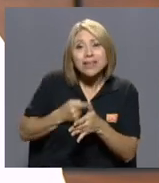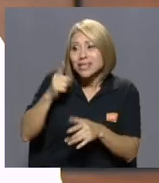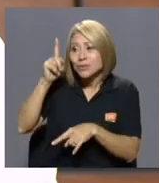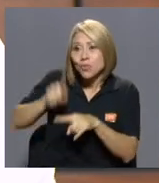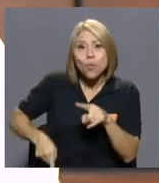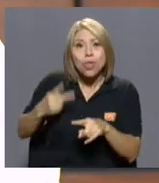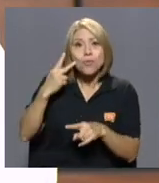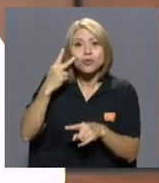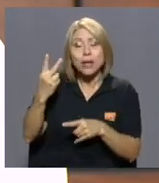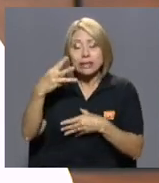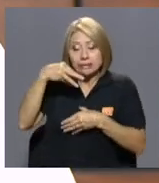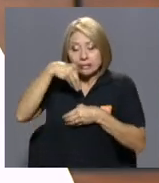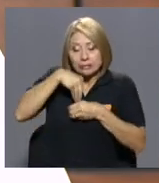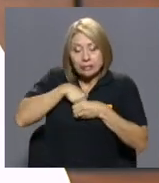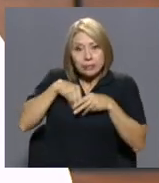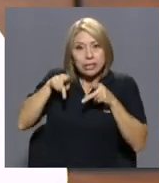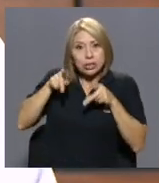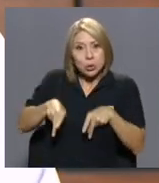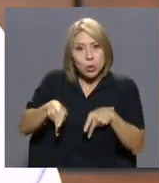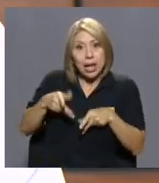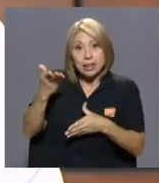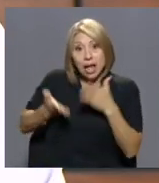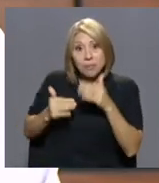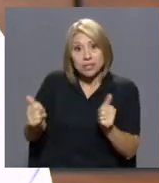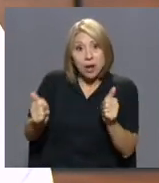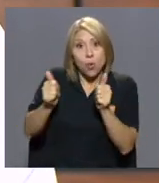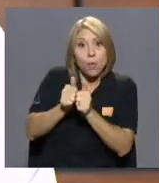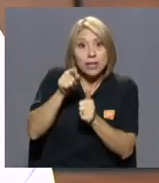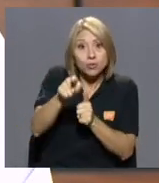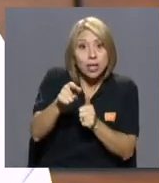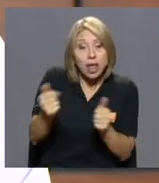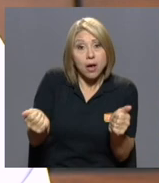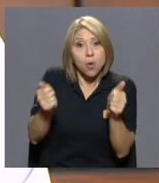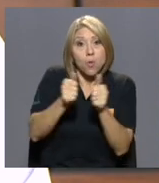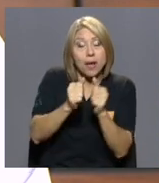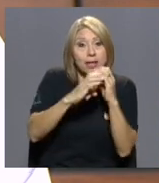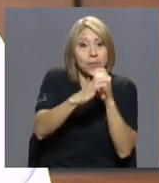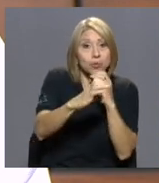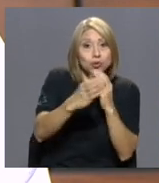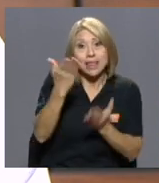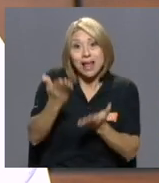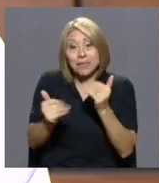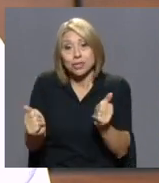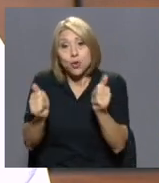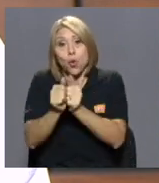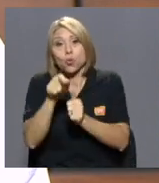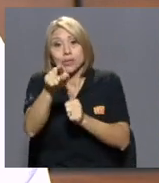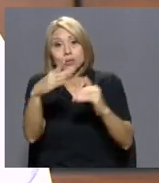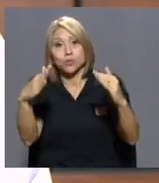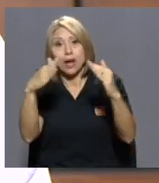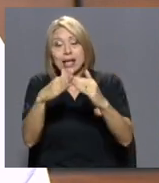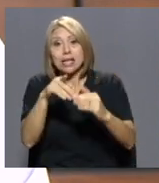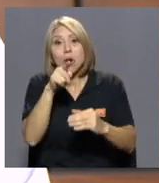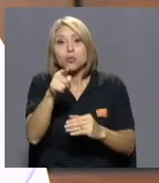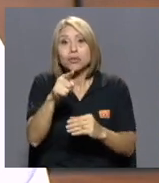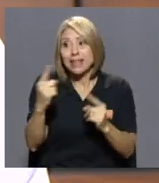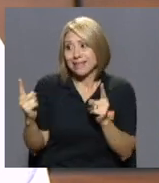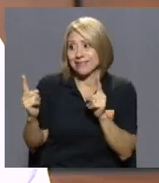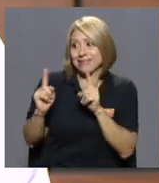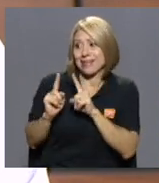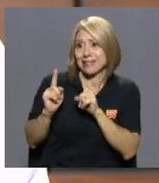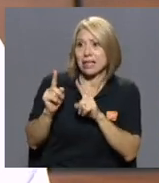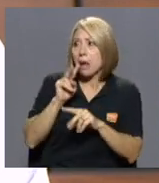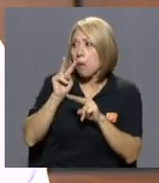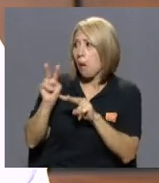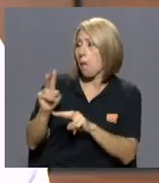que comparte con usted y que está a la par, que le acompaña en el autobús, que está en su casa y que en este momento, por cosas